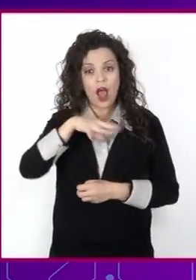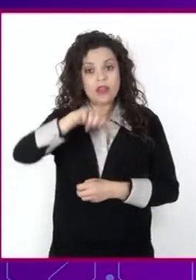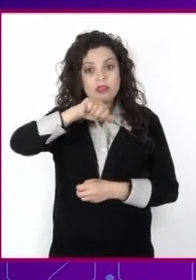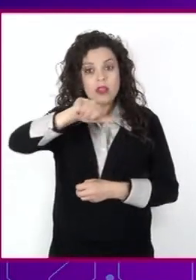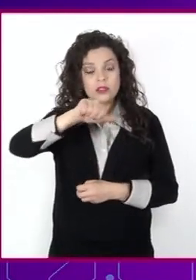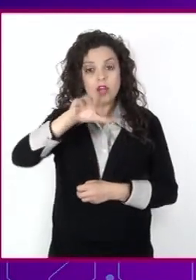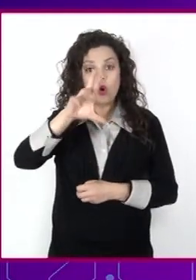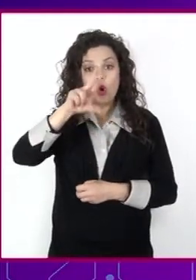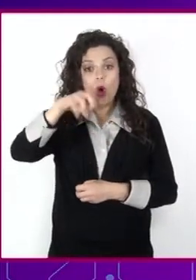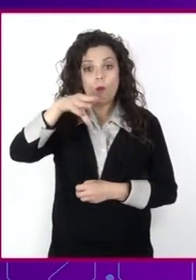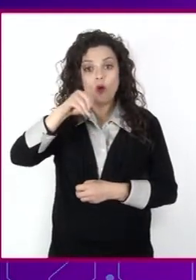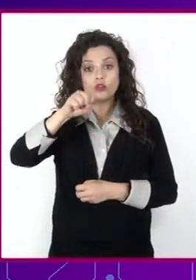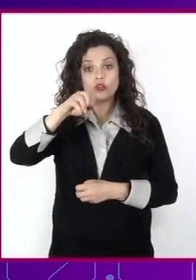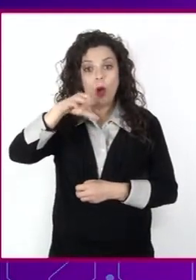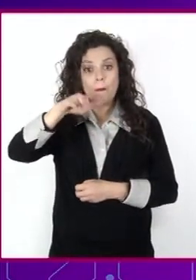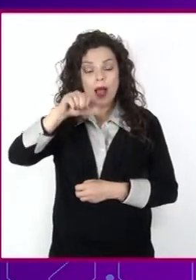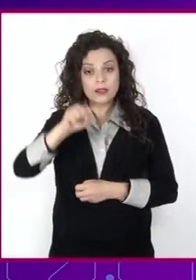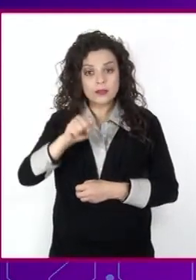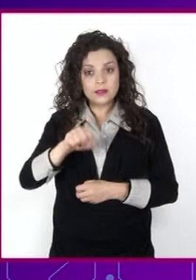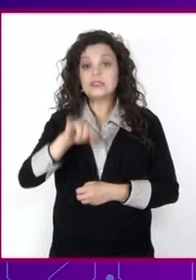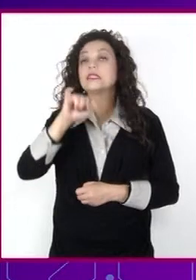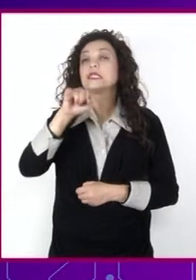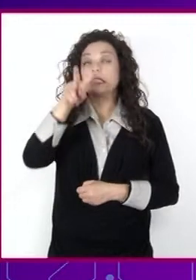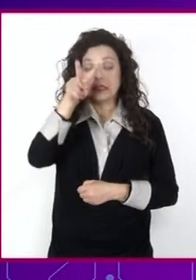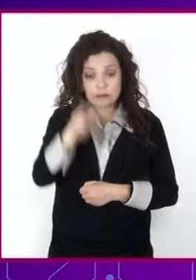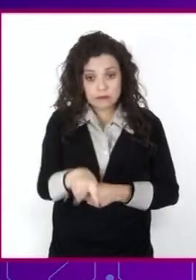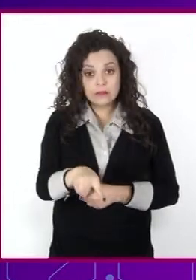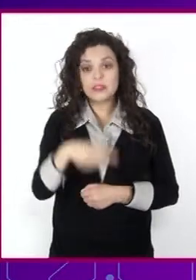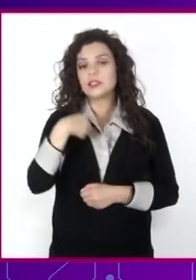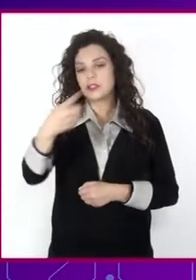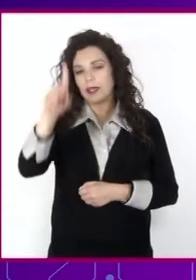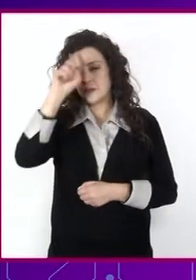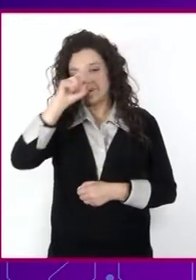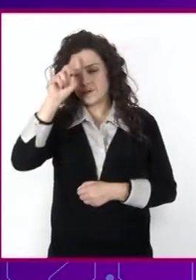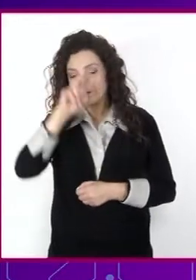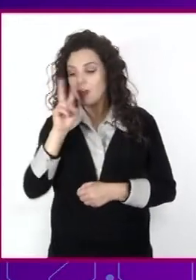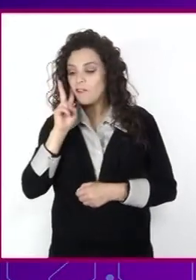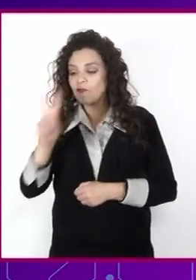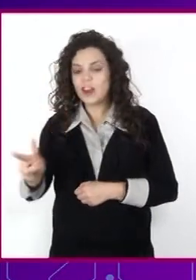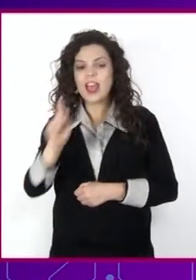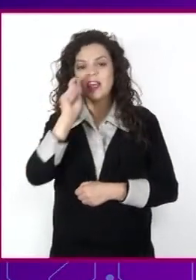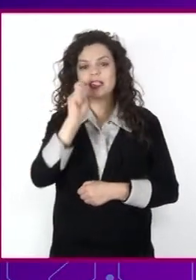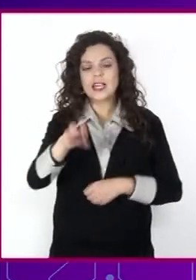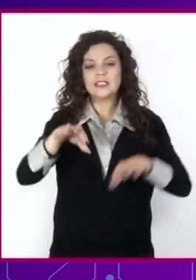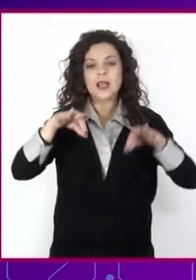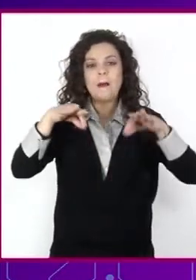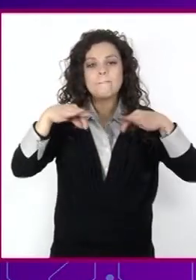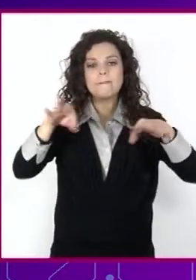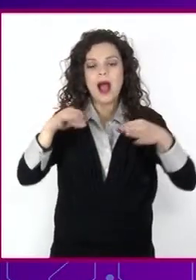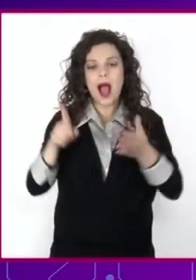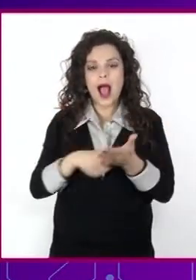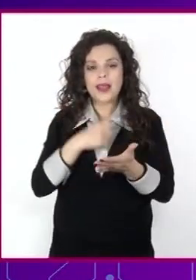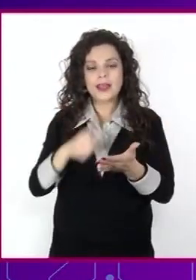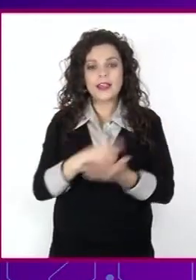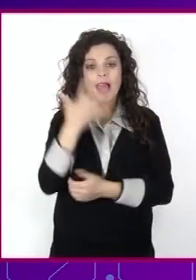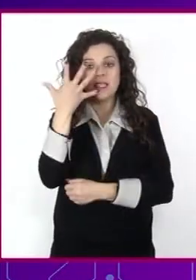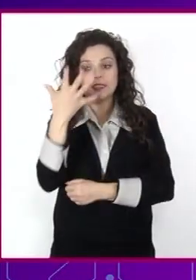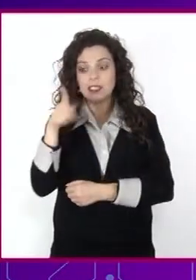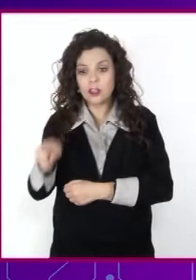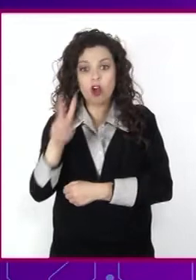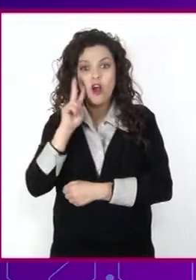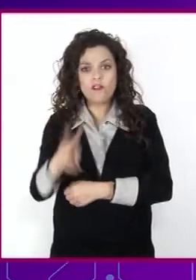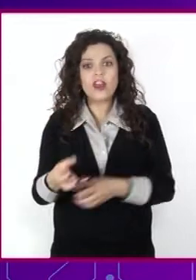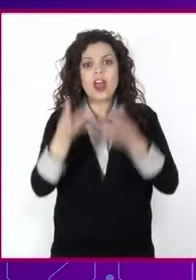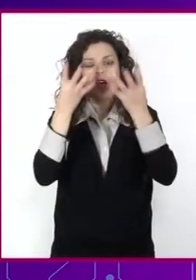cromosomas. Exactamente, le recomiendo ir a la página 5. Ahí va a encontrar la cantidad de cromosomas de una de